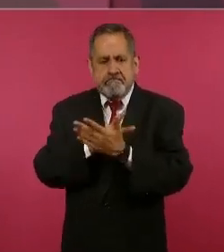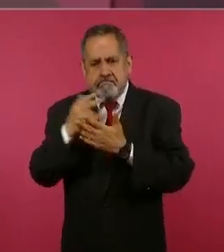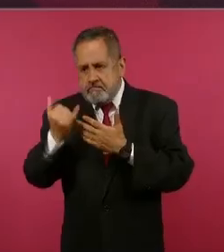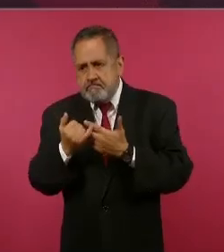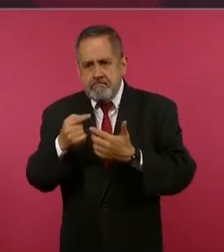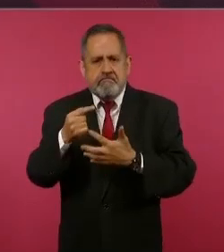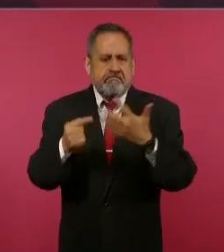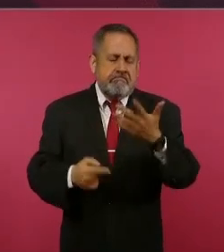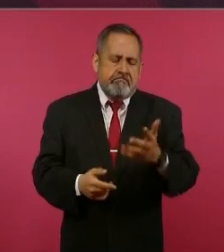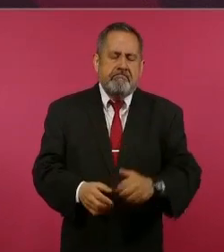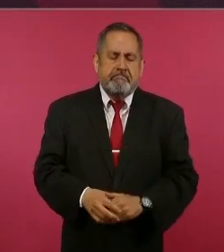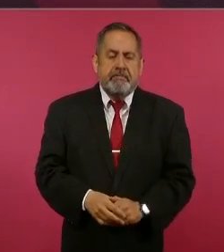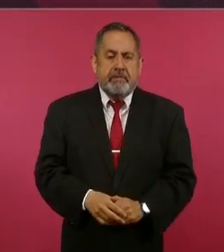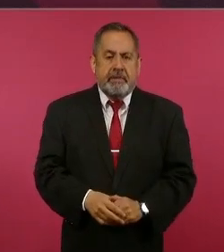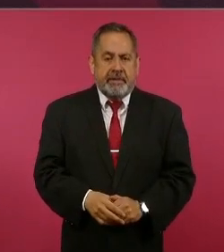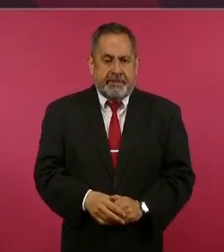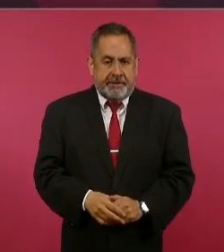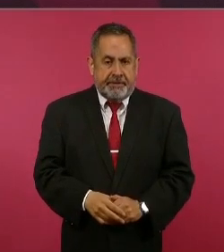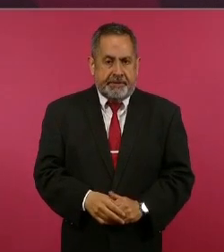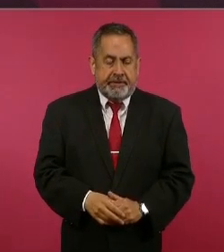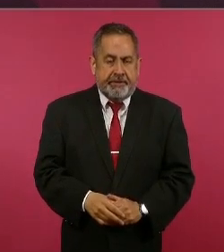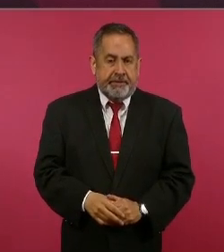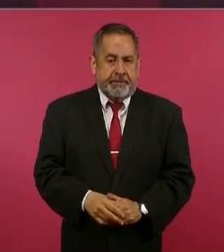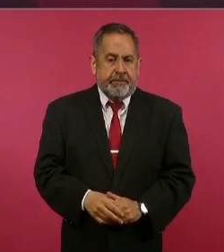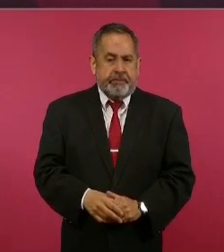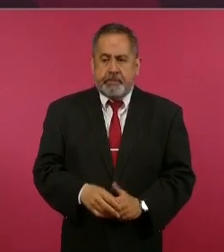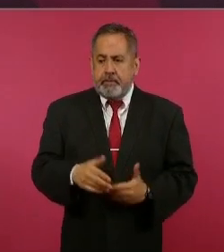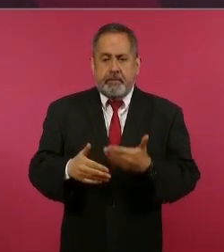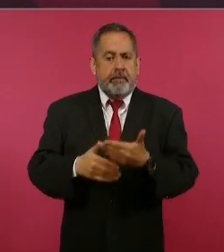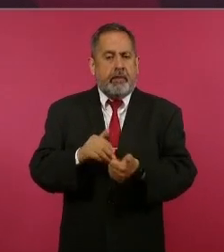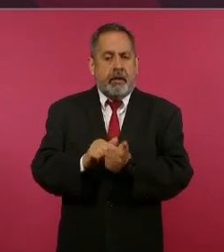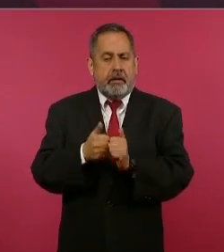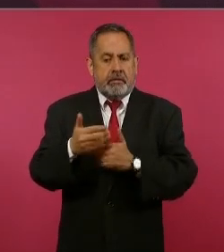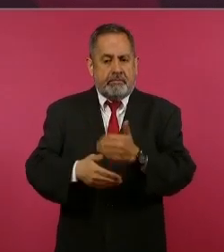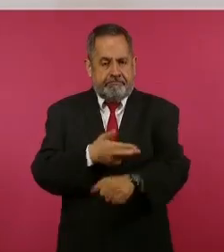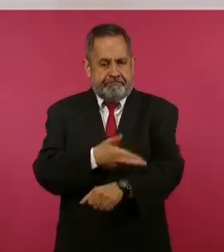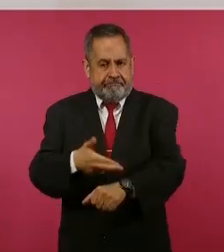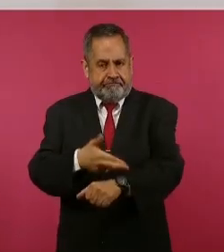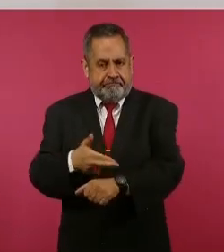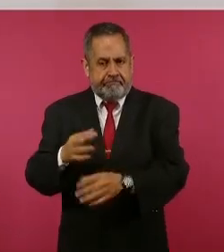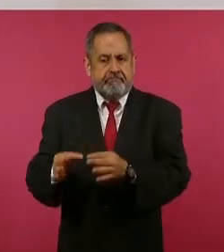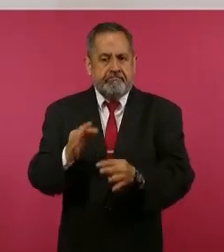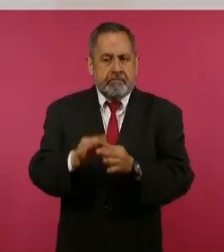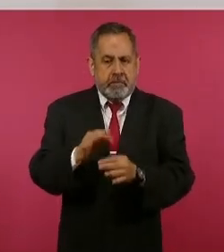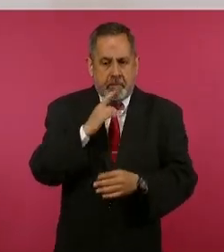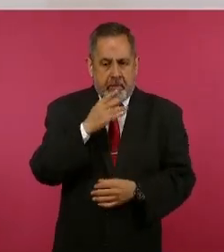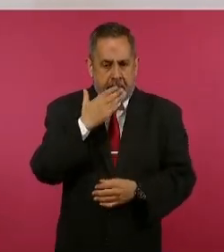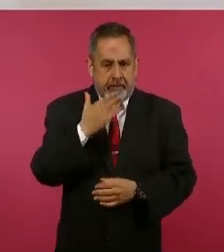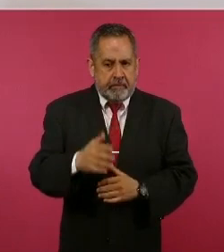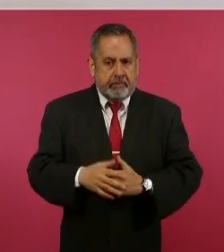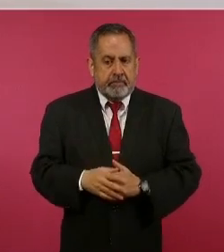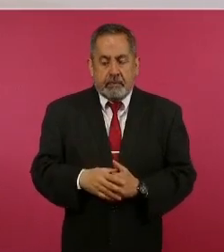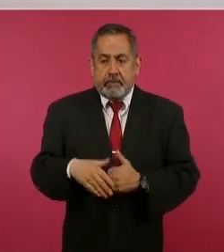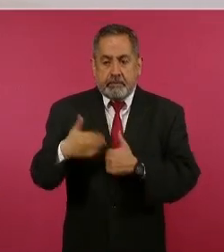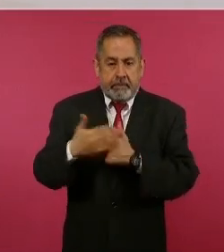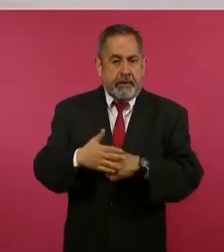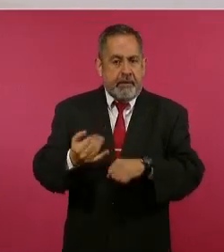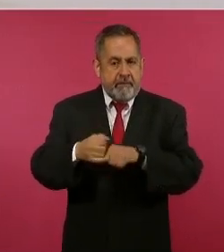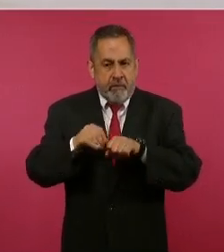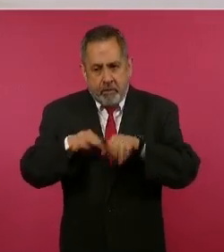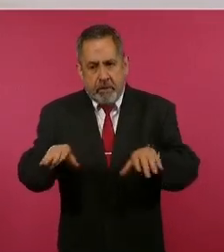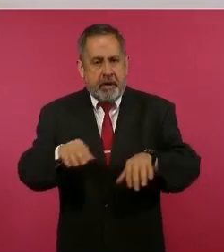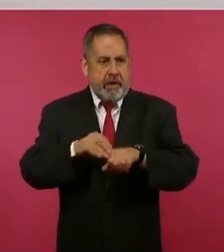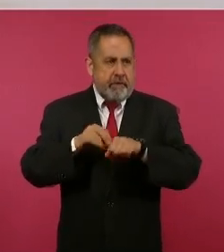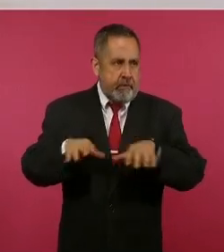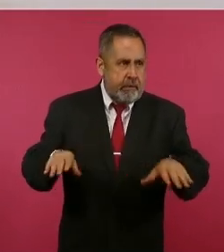propósito. Y vamos avanzando y vamos a estarles informando